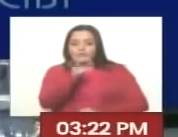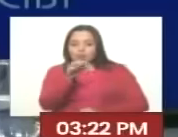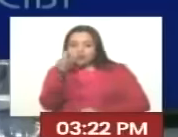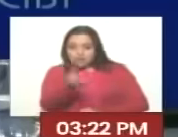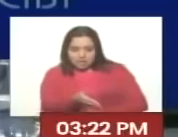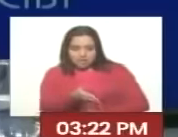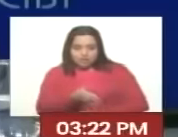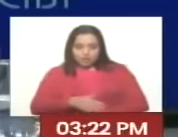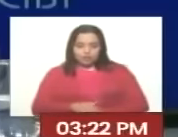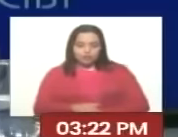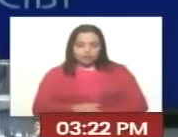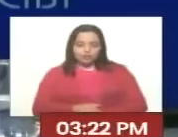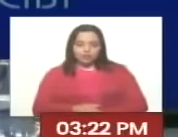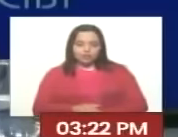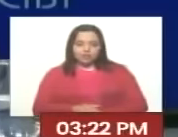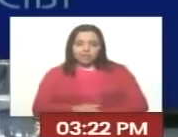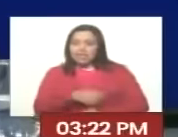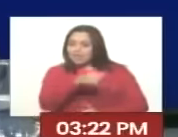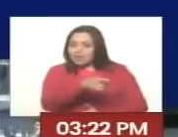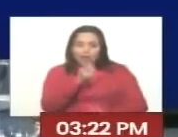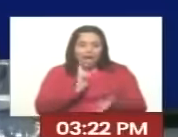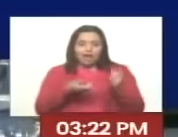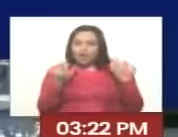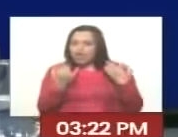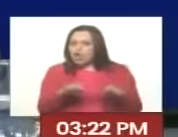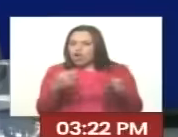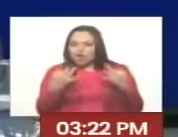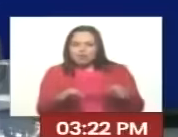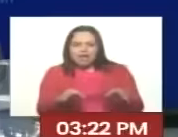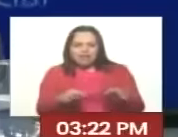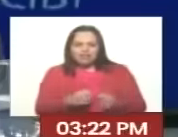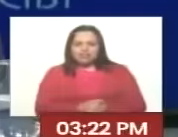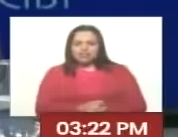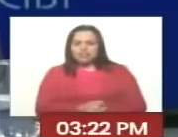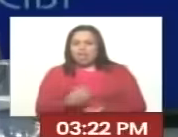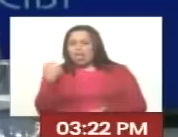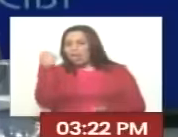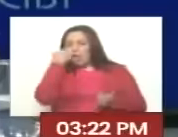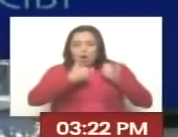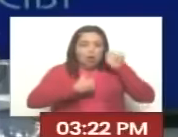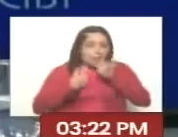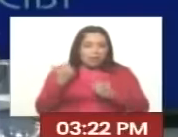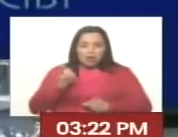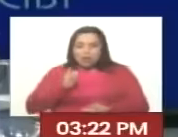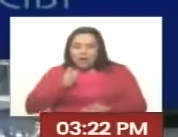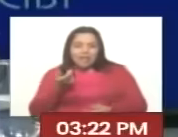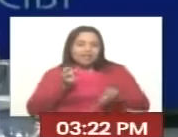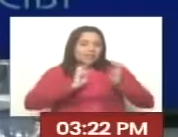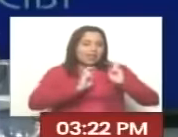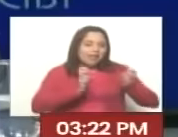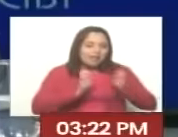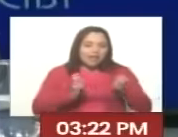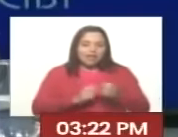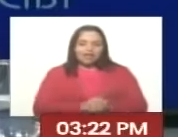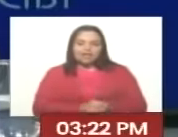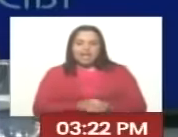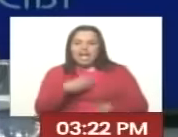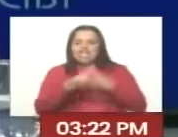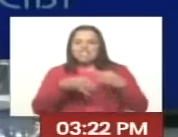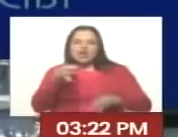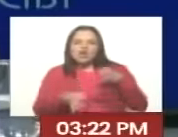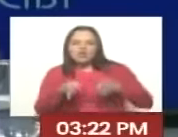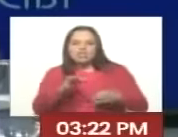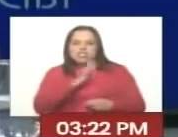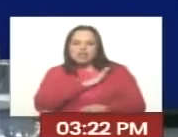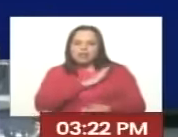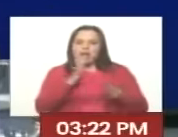51%. Y esto era algo normal. Lesiones por cualquier tema, hacer justicia por mano